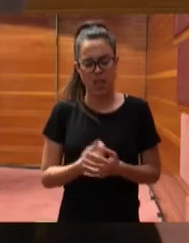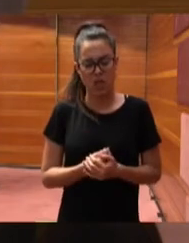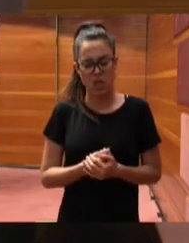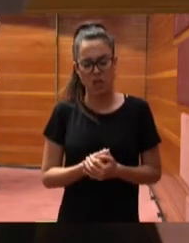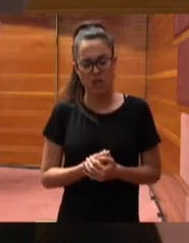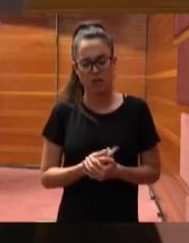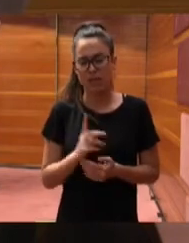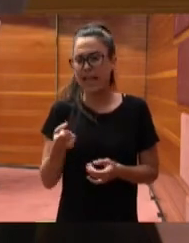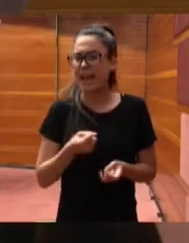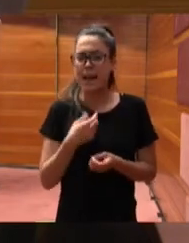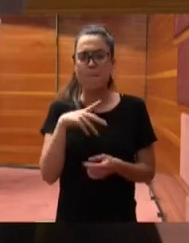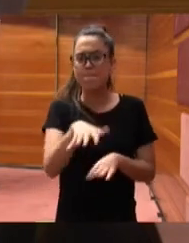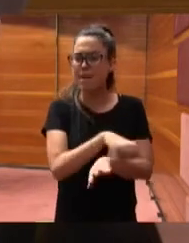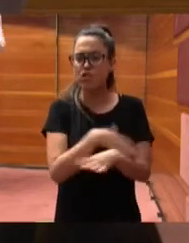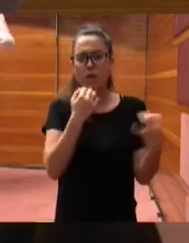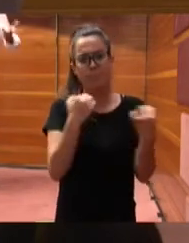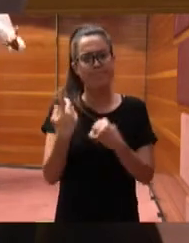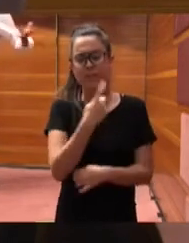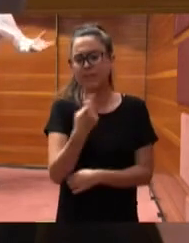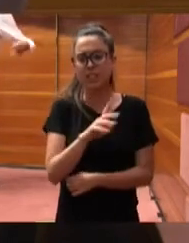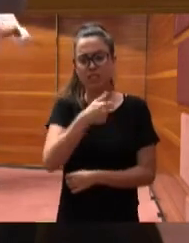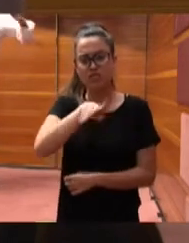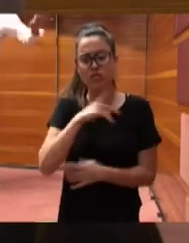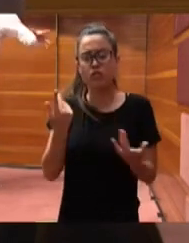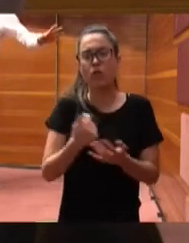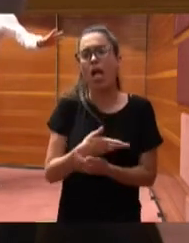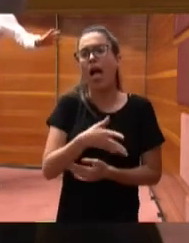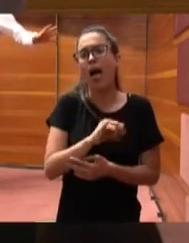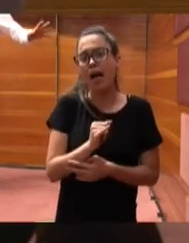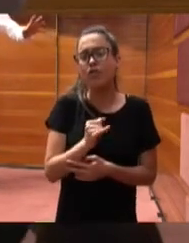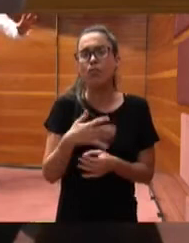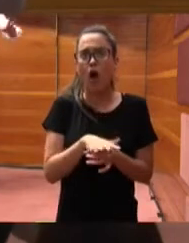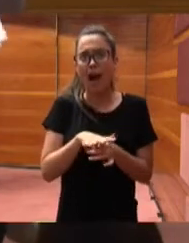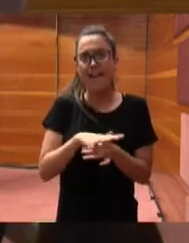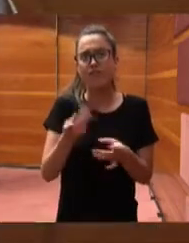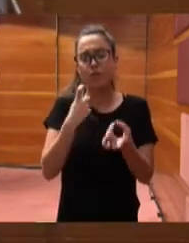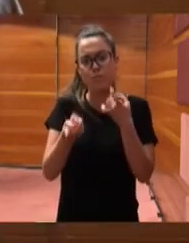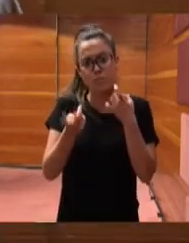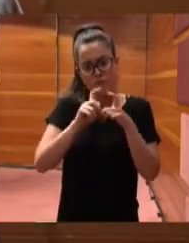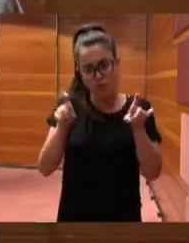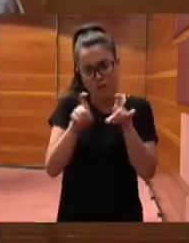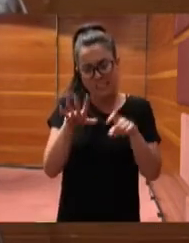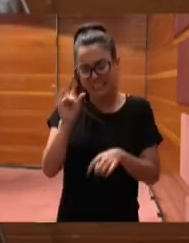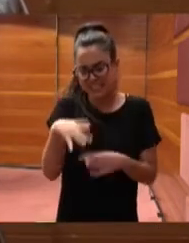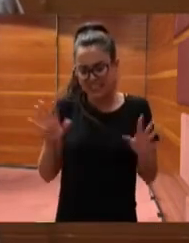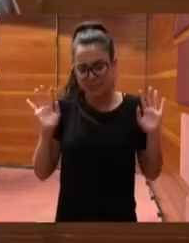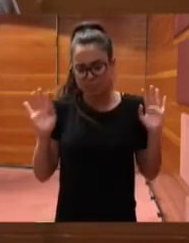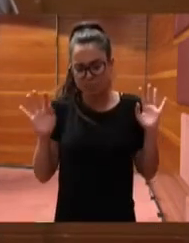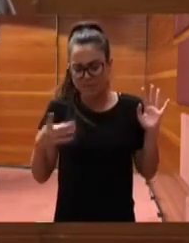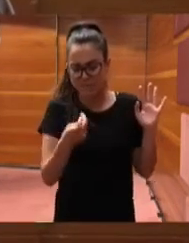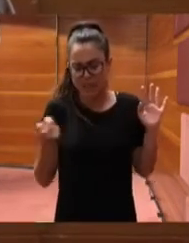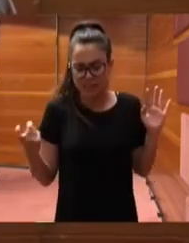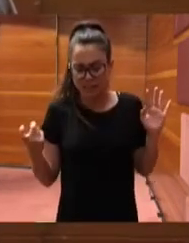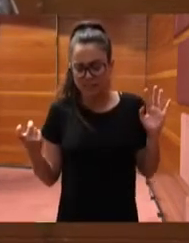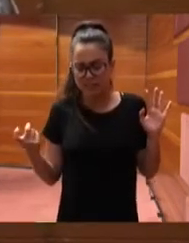las administraciones. Sí tenemos generalmente una informática, un área que tiene servidores, pero no una figura, que es lo que llaman por ahí los